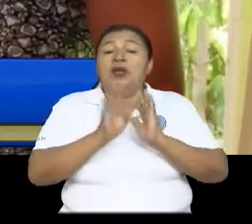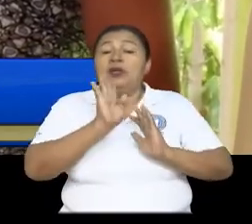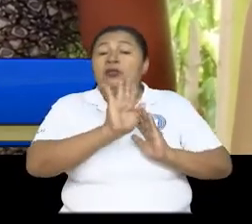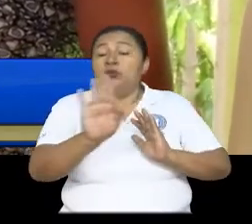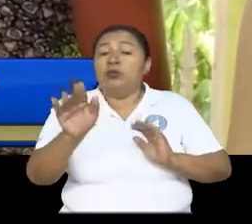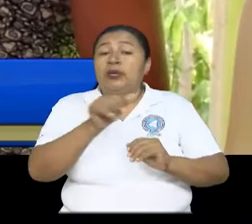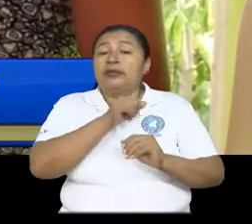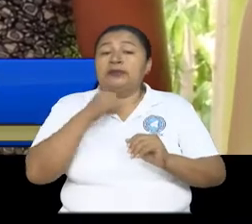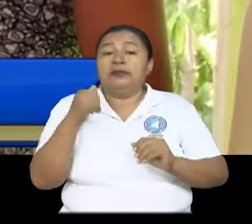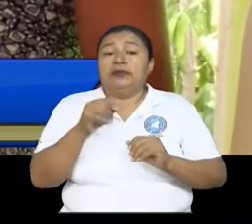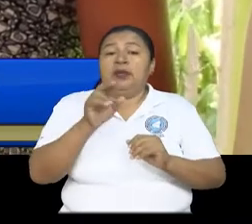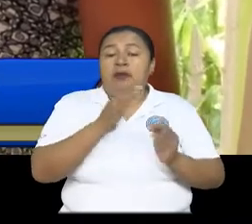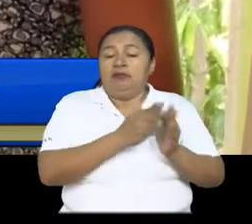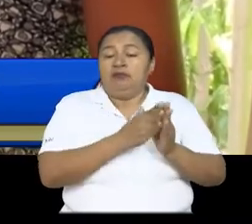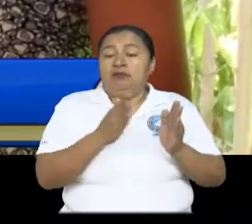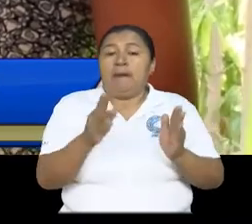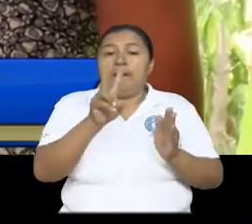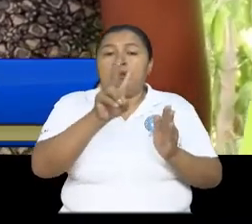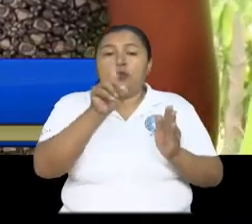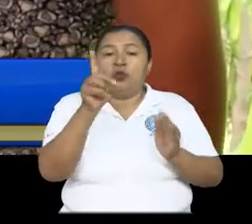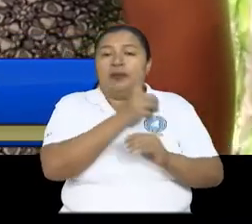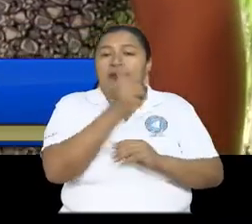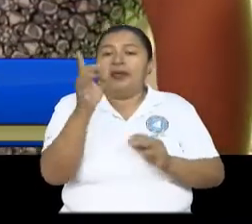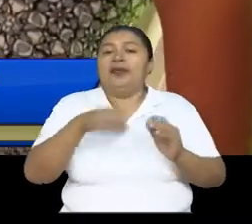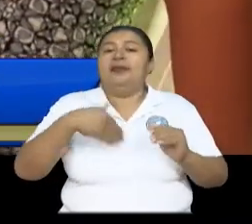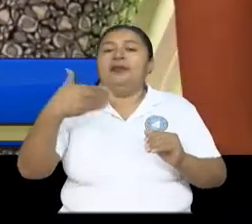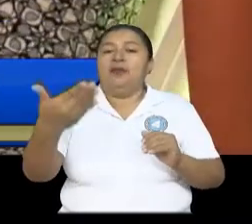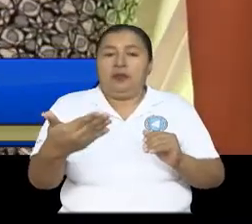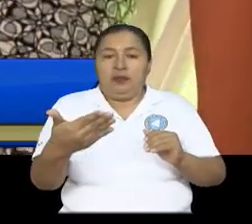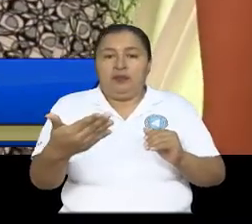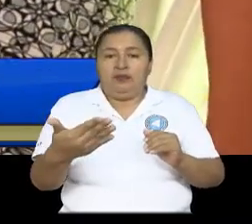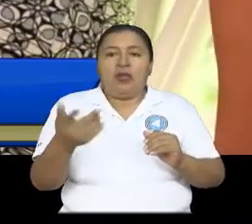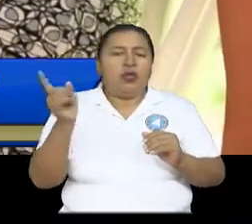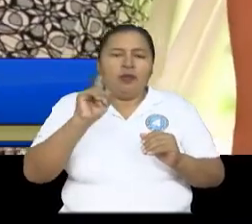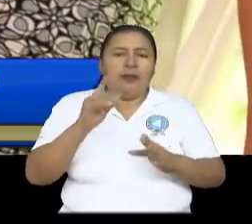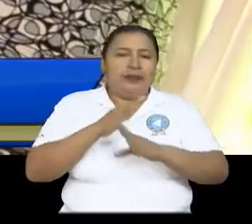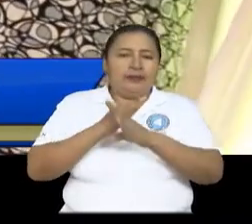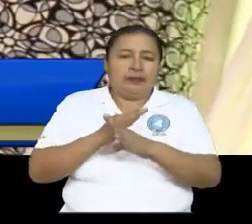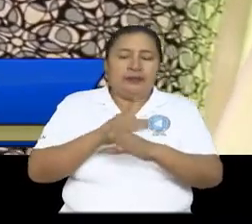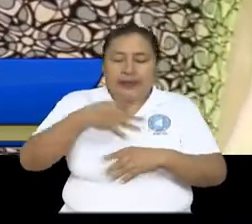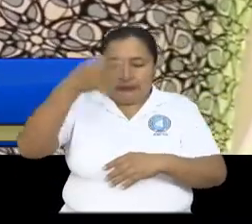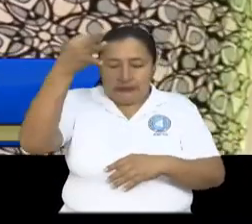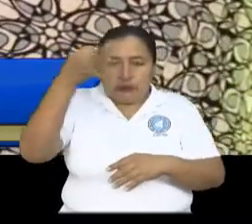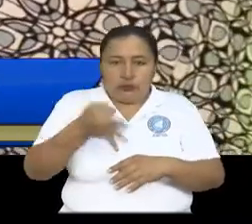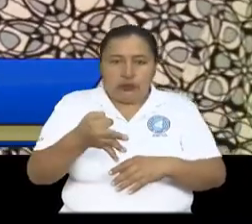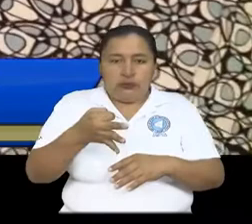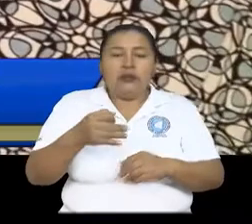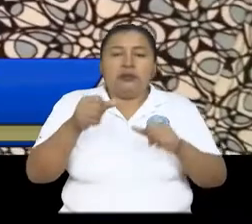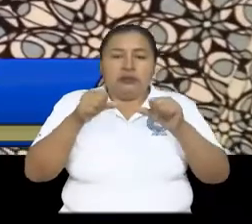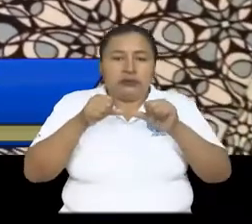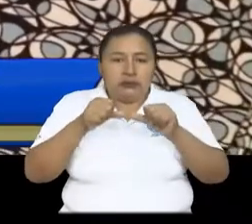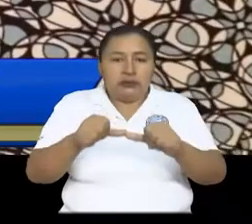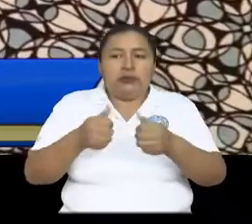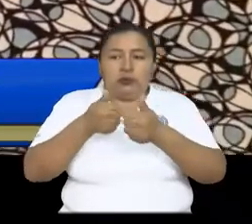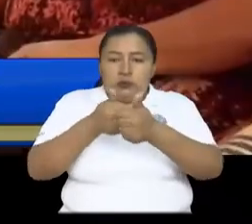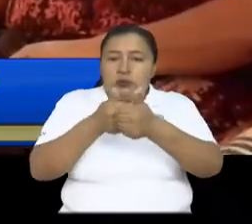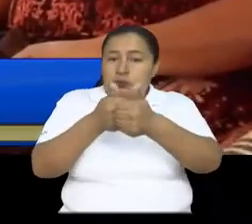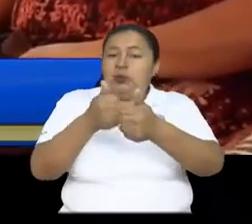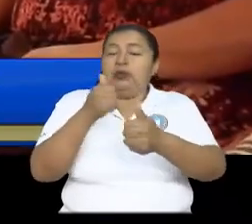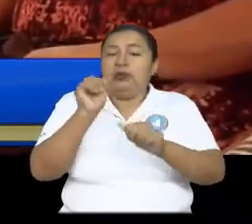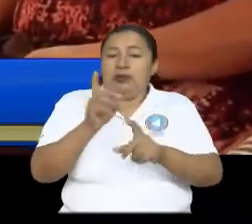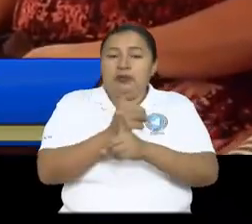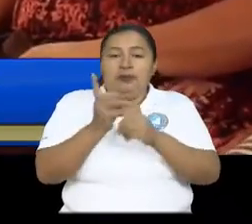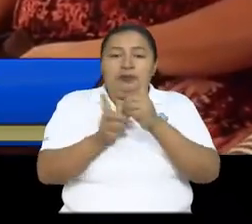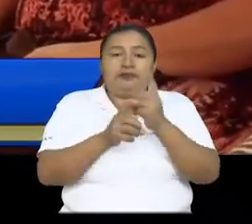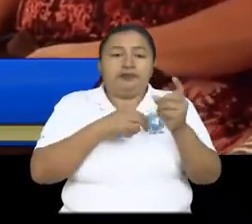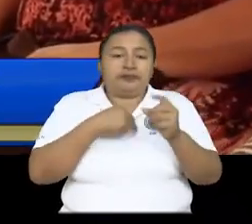a los 21 días para evitar digamos no para evitar sino para asegurar el seguimiento oportuno y el